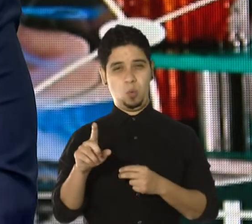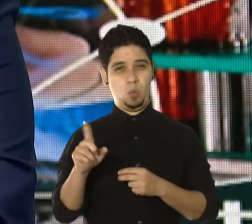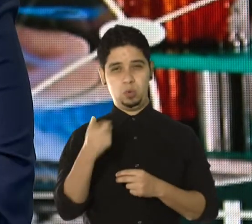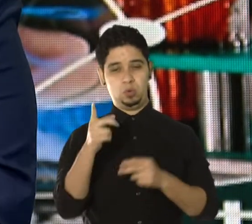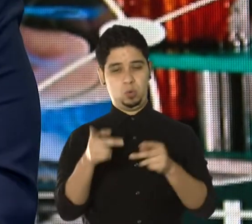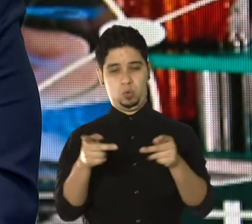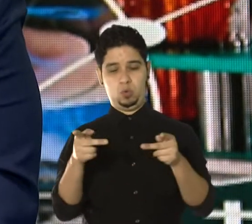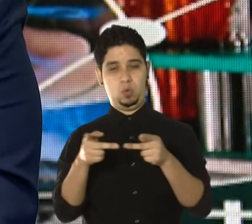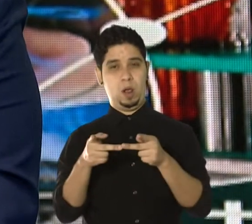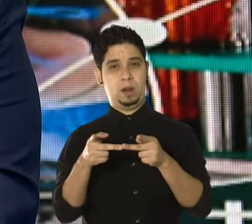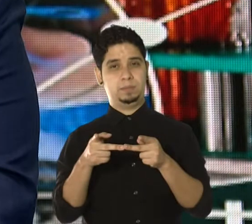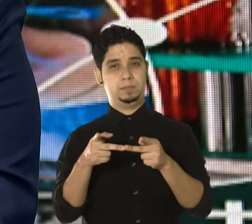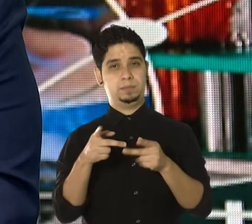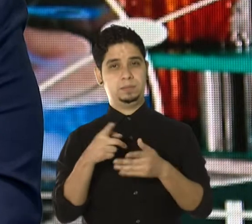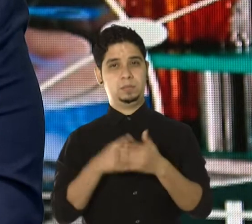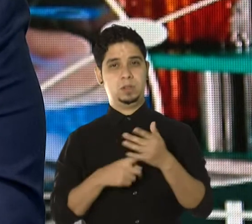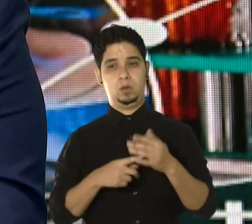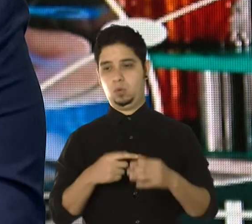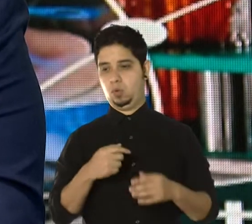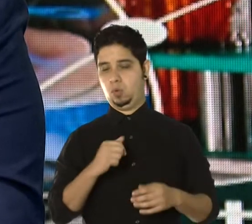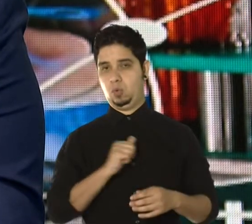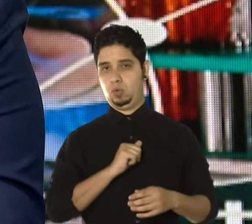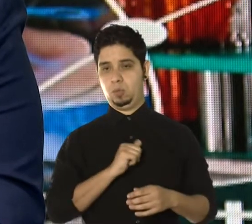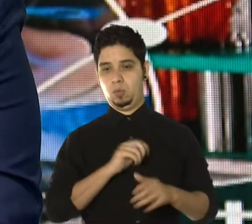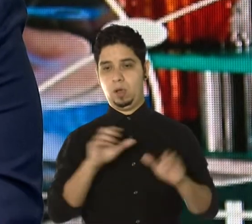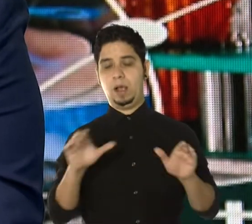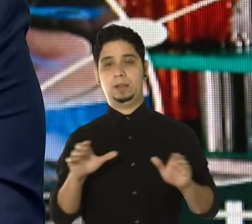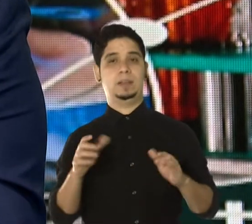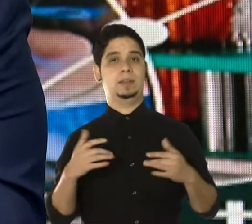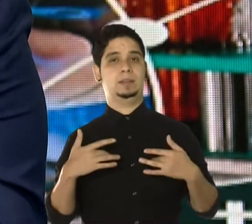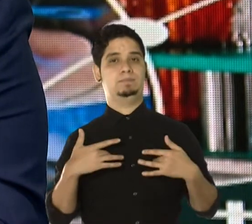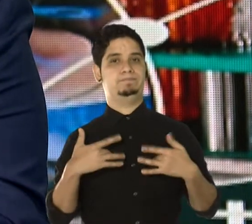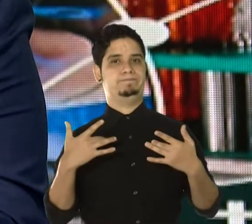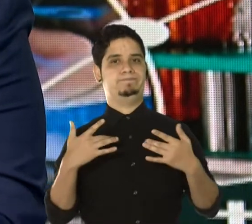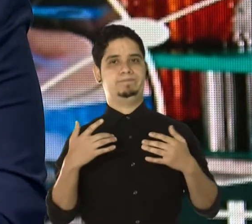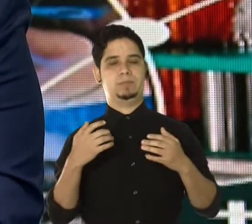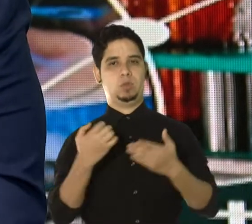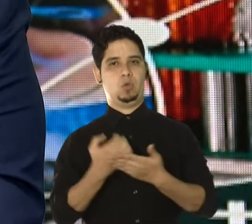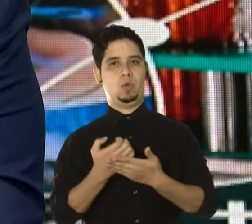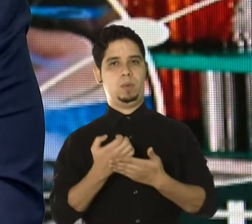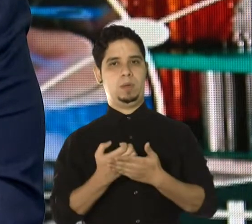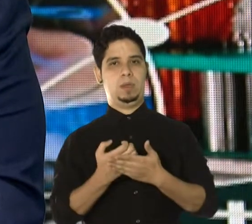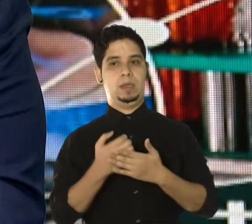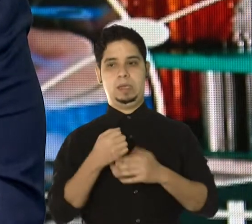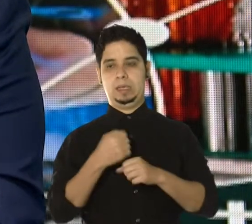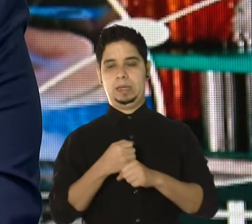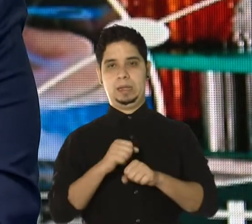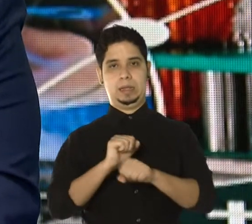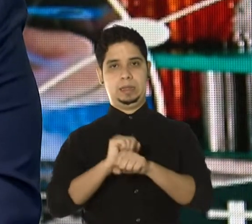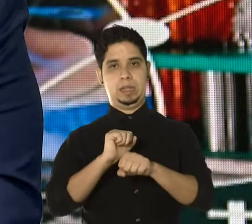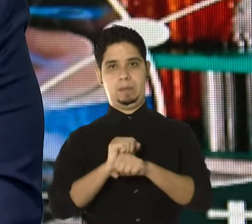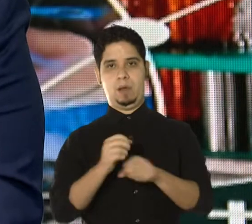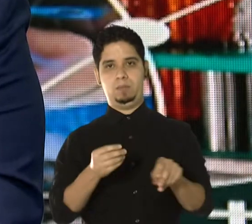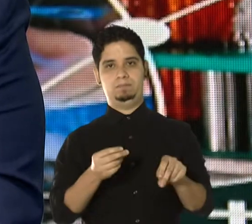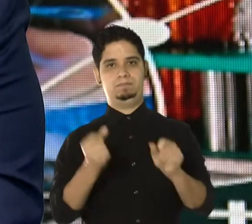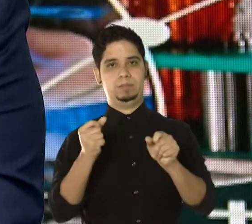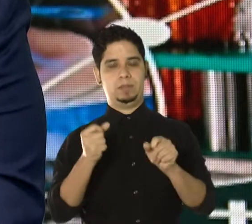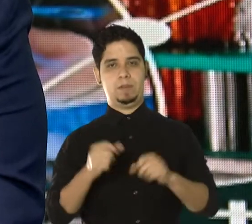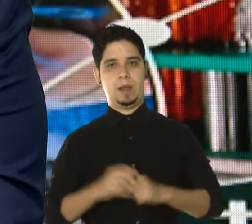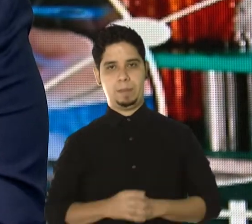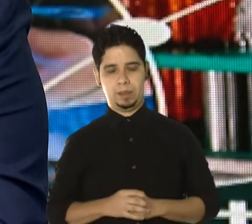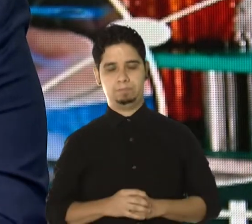tú haces actividad económica, ¿verdad? Y creación de empleos inmediatamente.